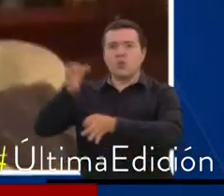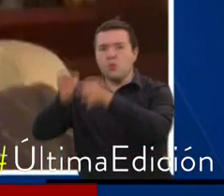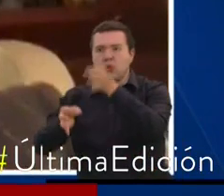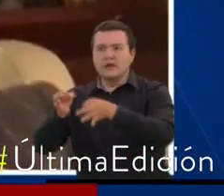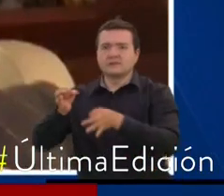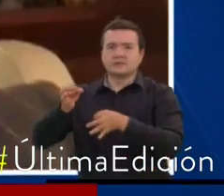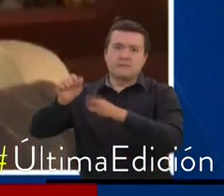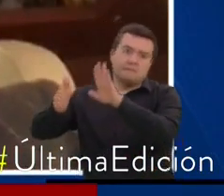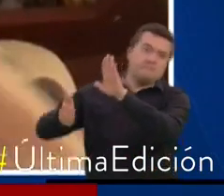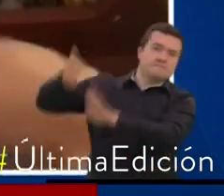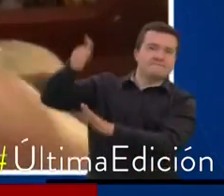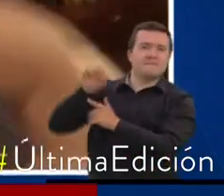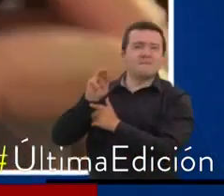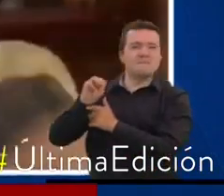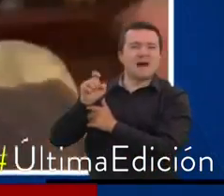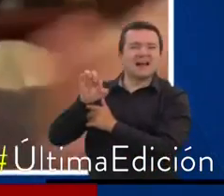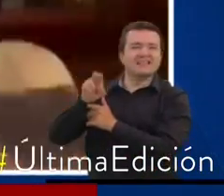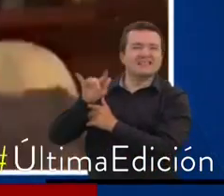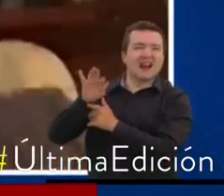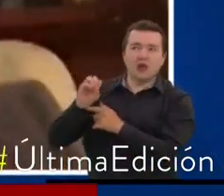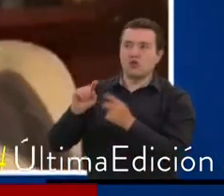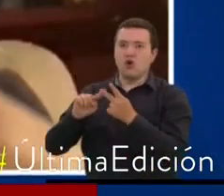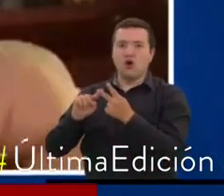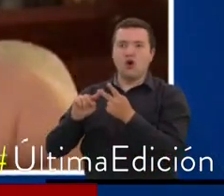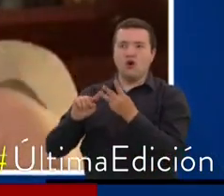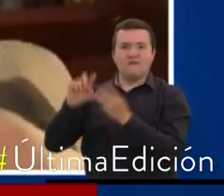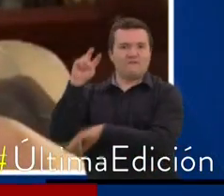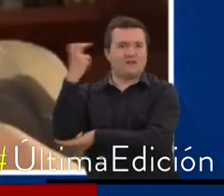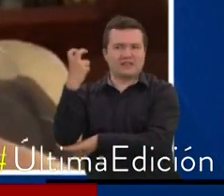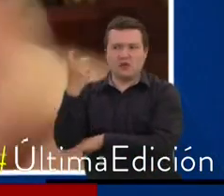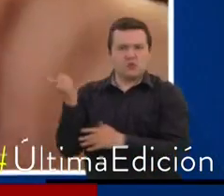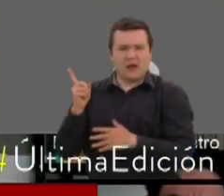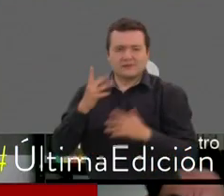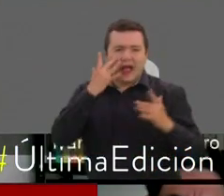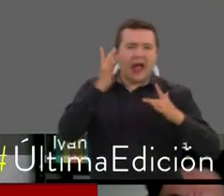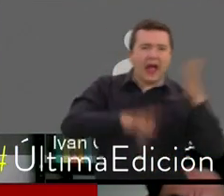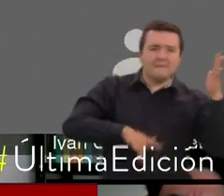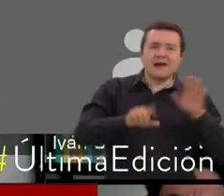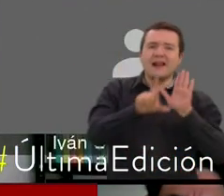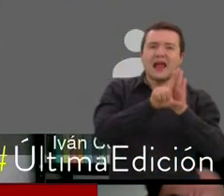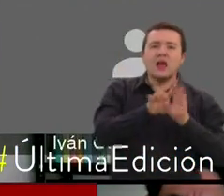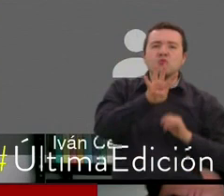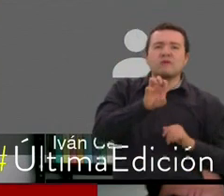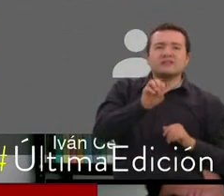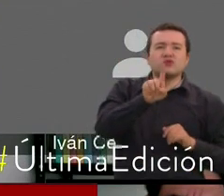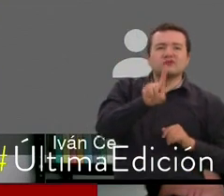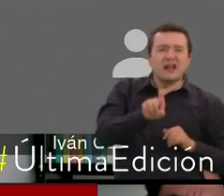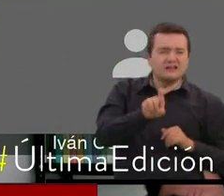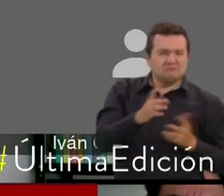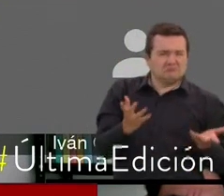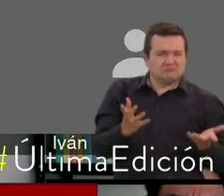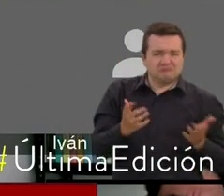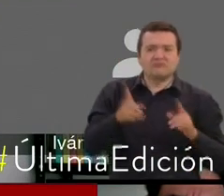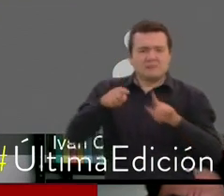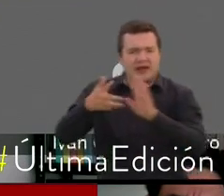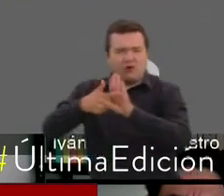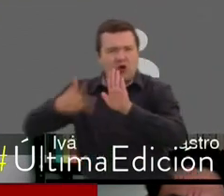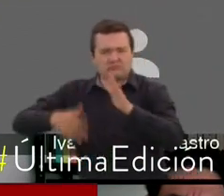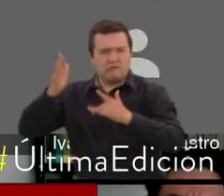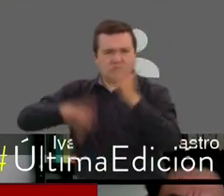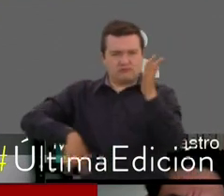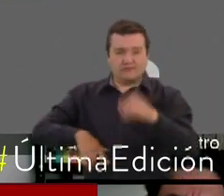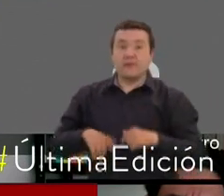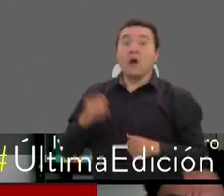magistrado instructor por ser abiertamente contrario, no solo a la ley 906, sino a la Constitución. En otro lado de la pantalla estuvo el abogado